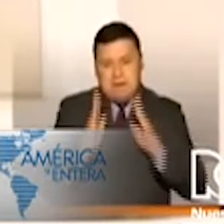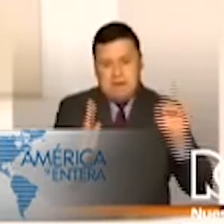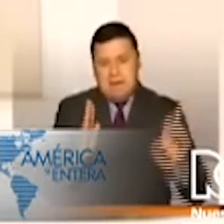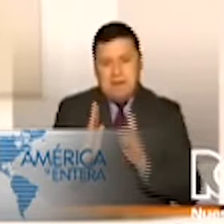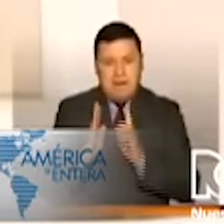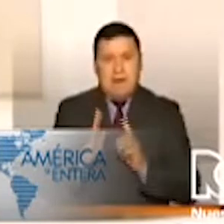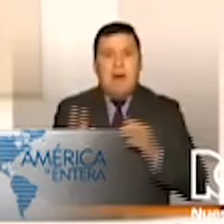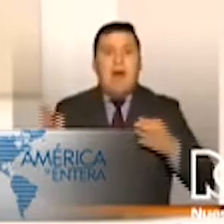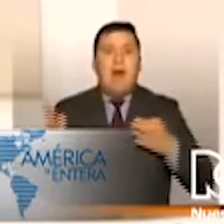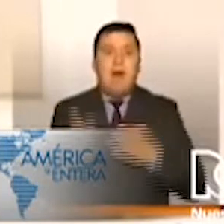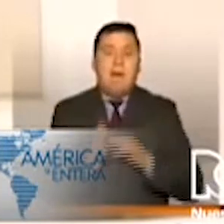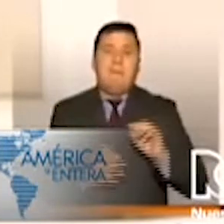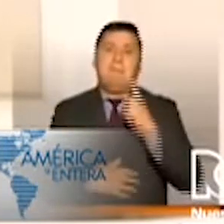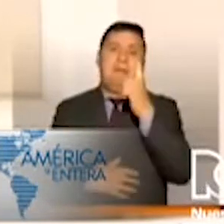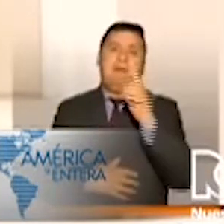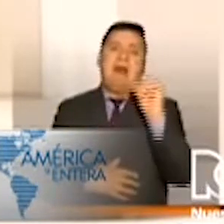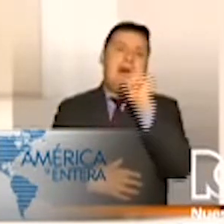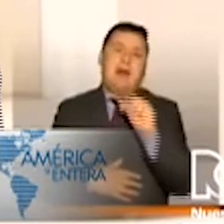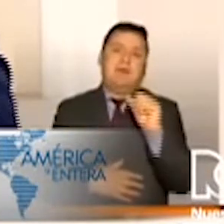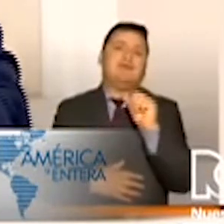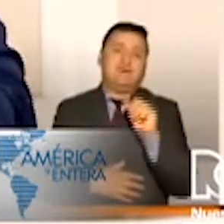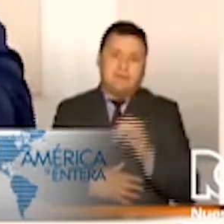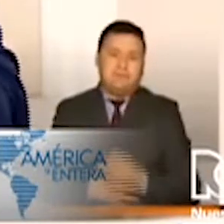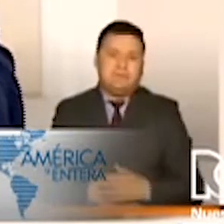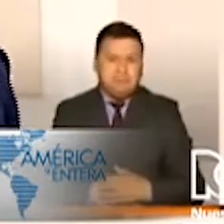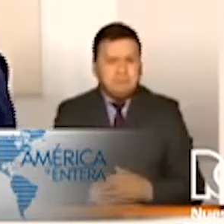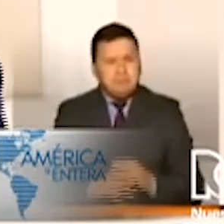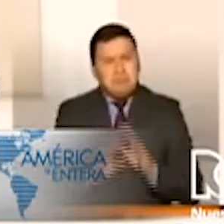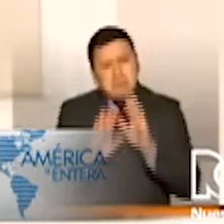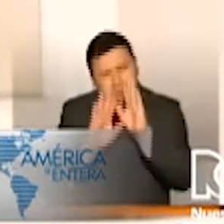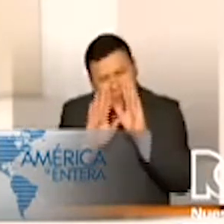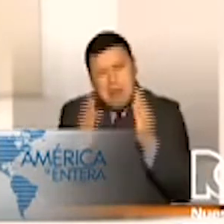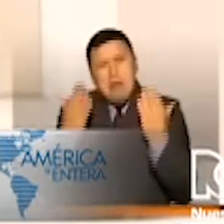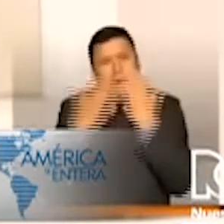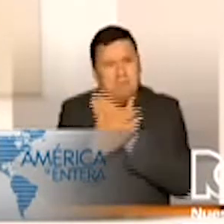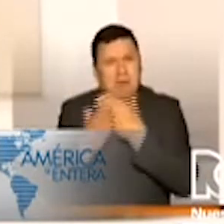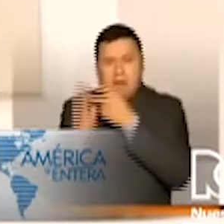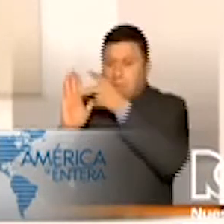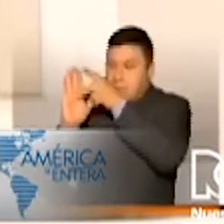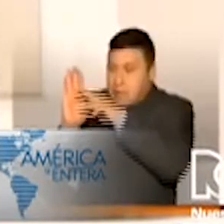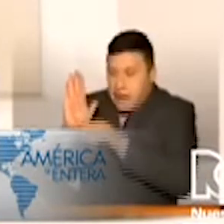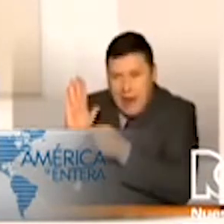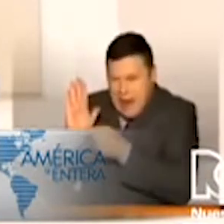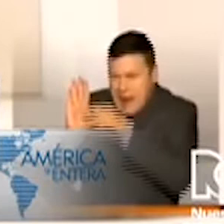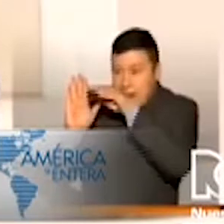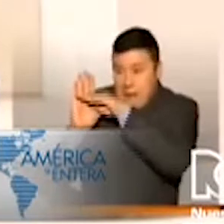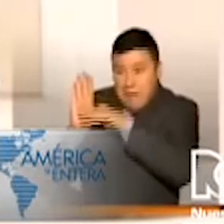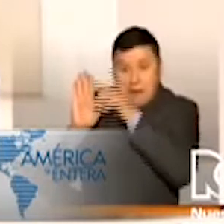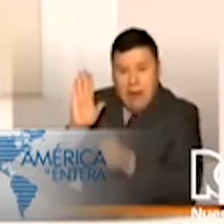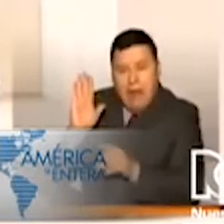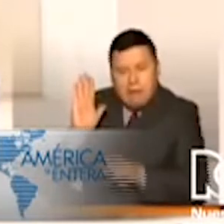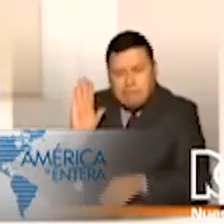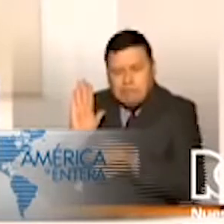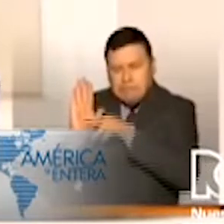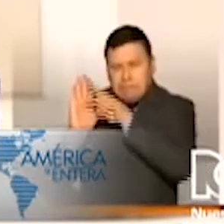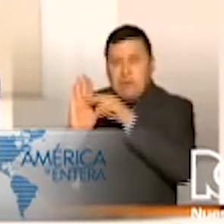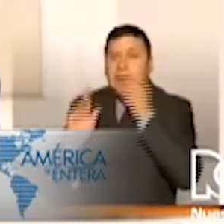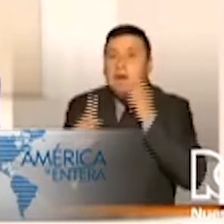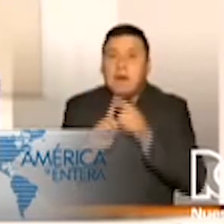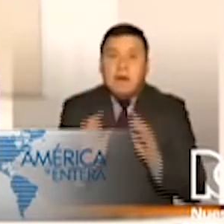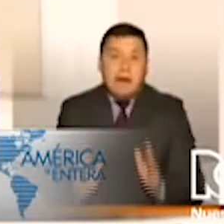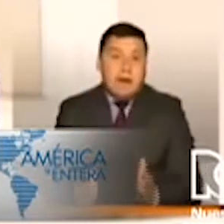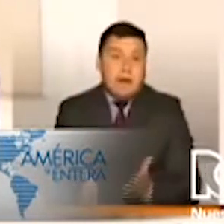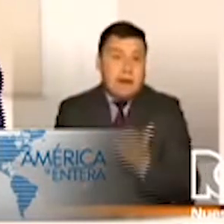hasta el primero de agosto pero con unas modificaciones que son importantes en lo que tiene que ver con recuperación